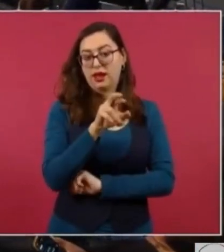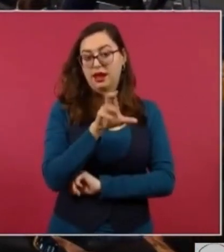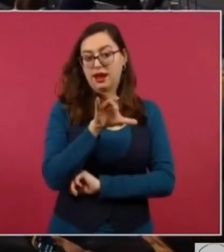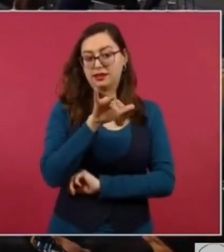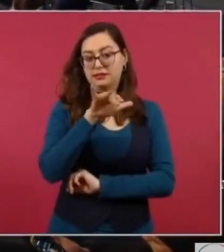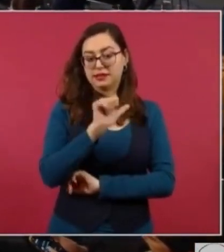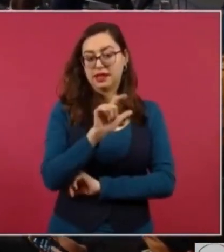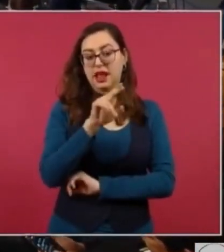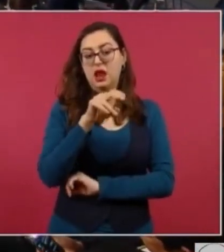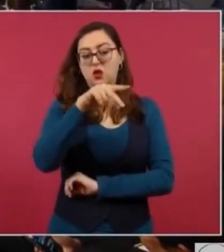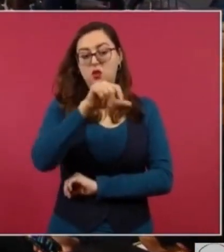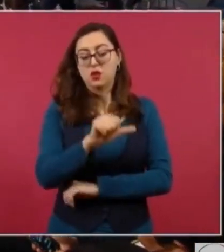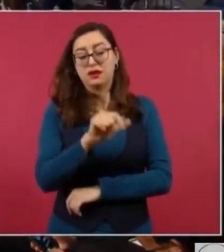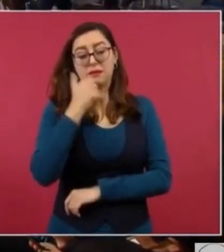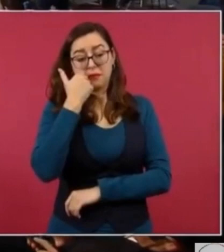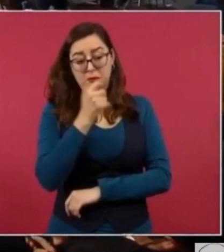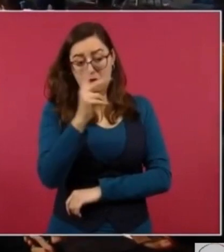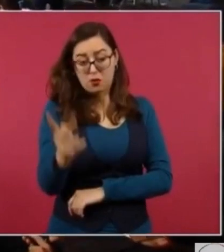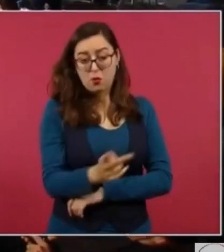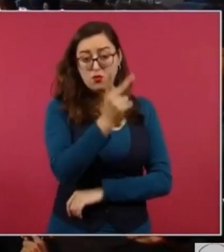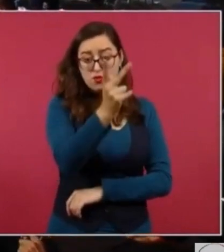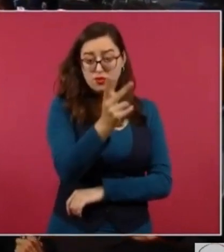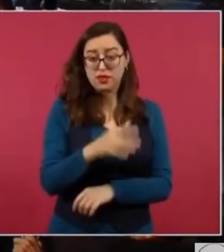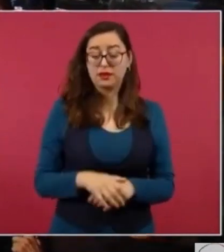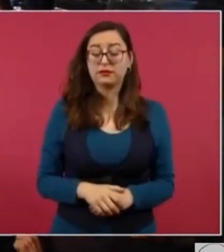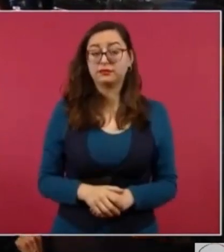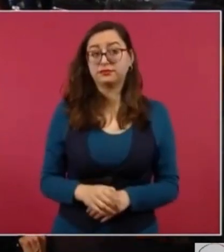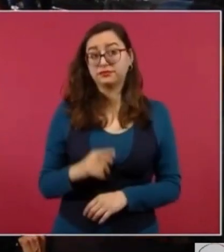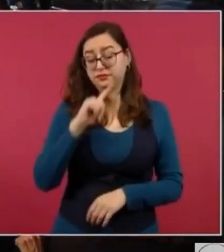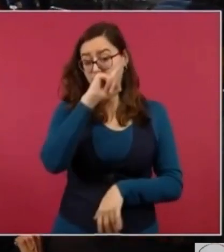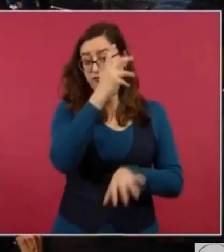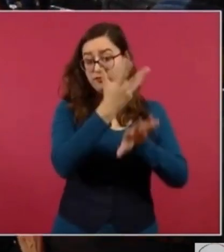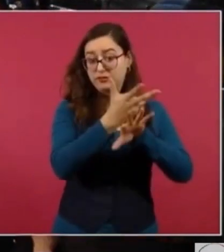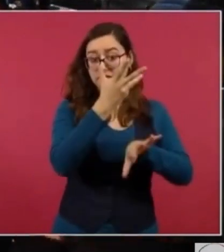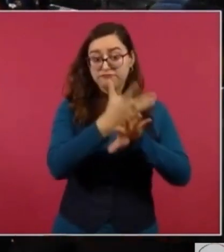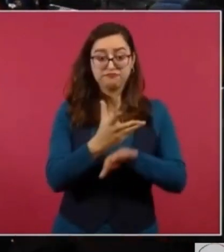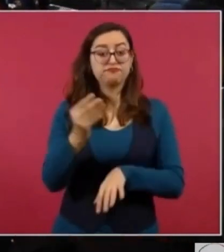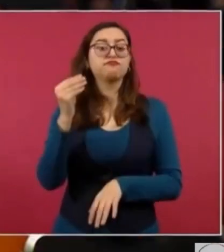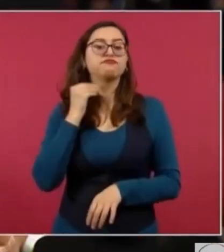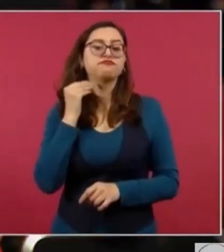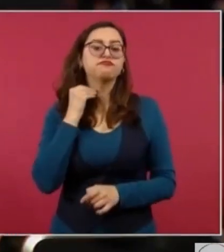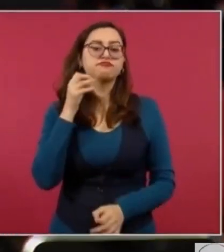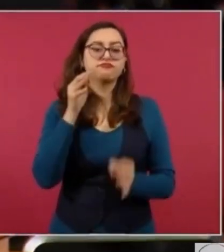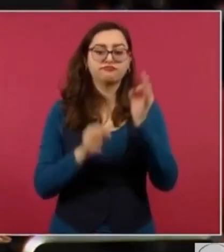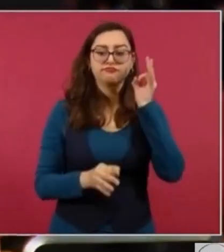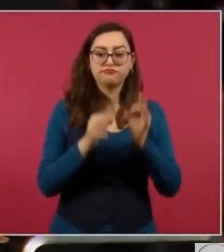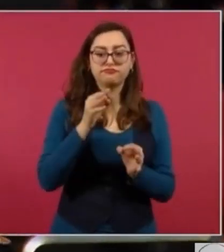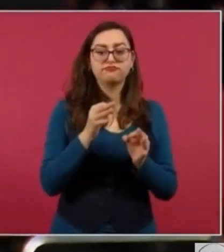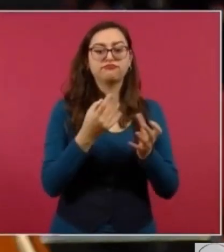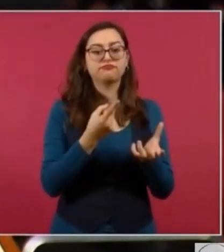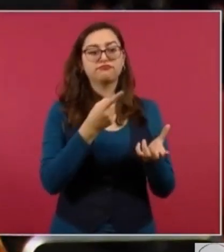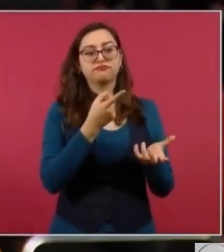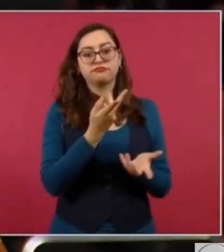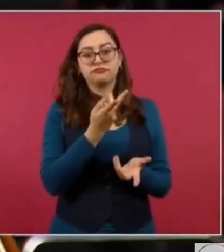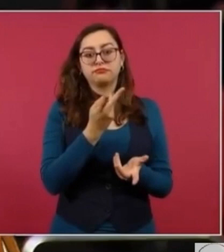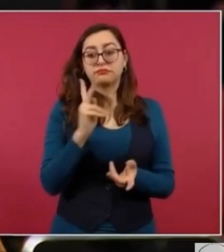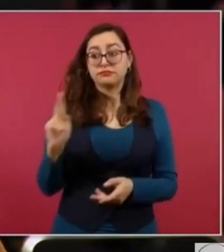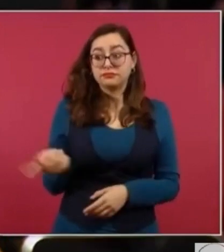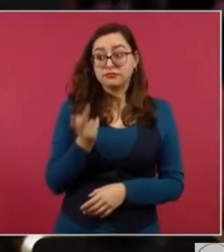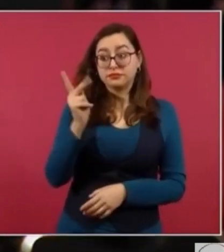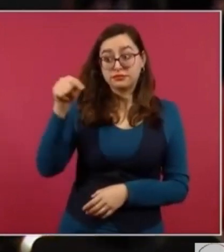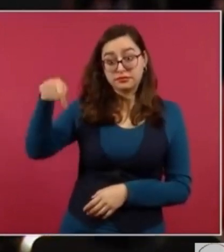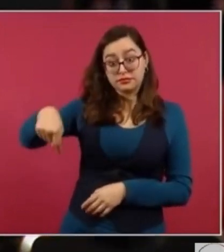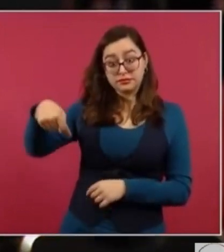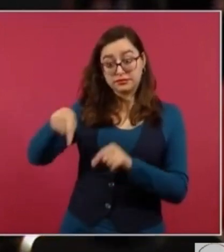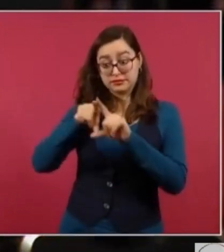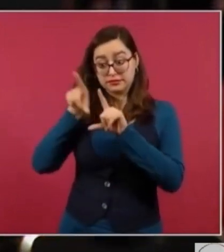Unidos han solicitado a México en esta cooperación interrogar a los dos que están presos aquí en México,